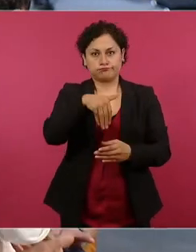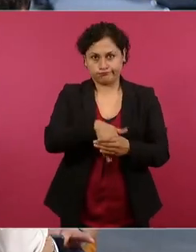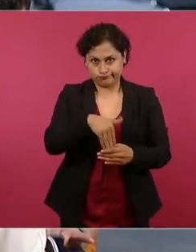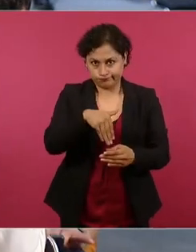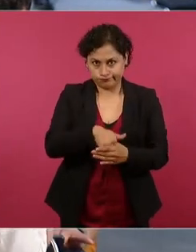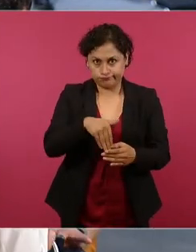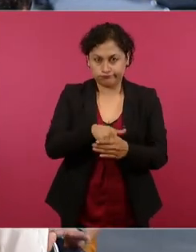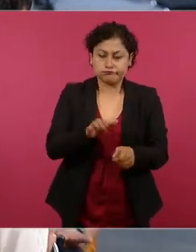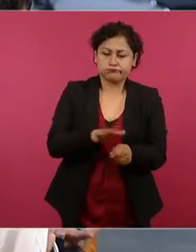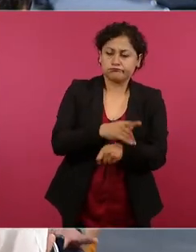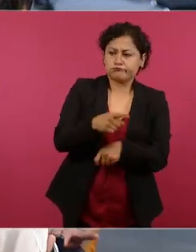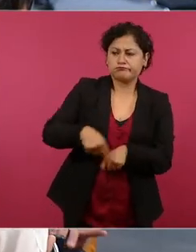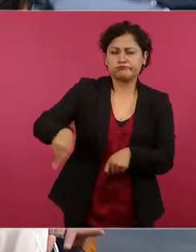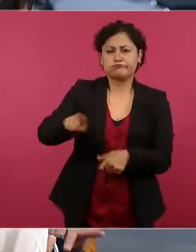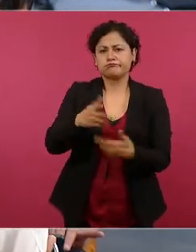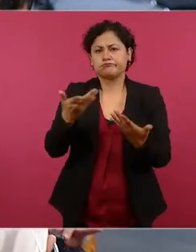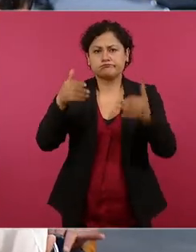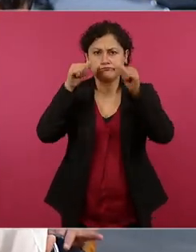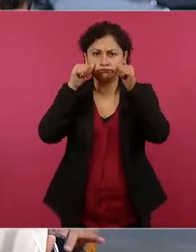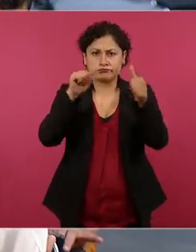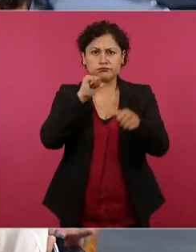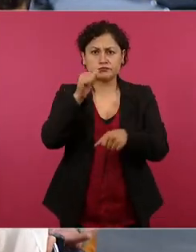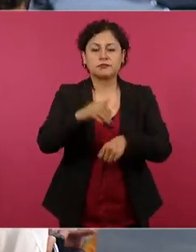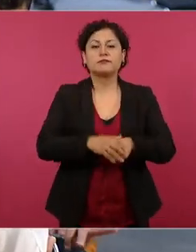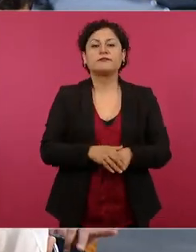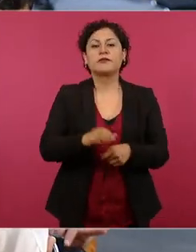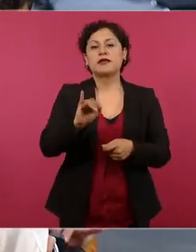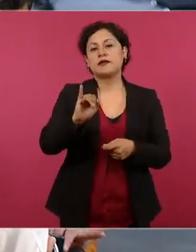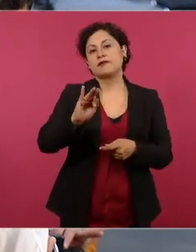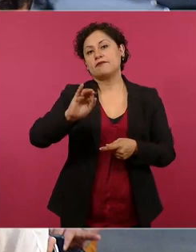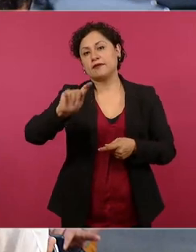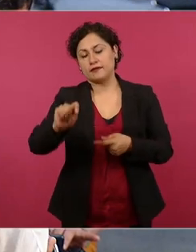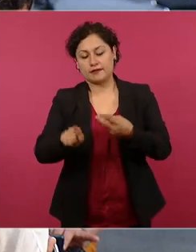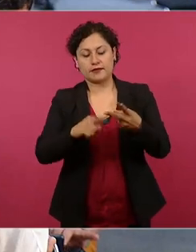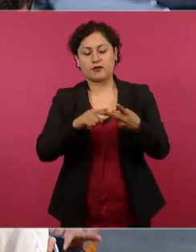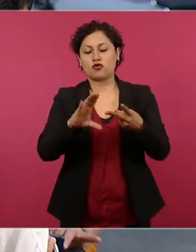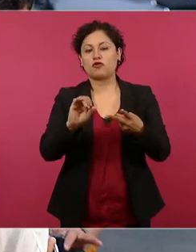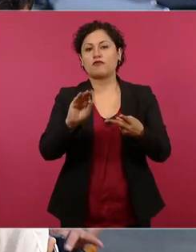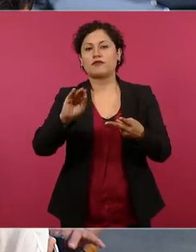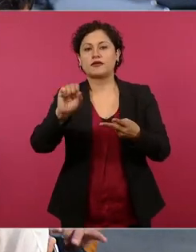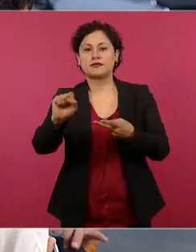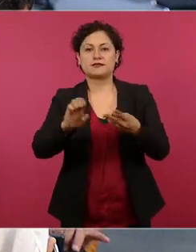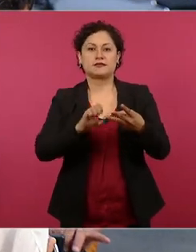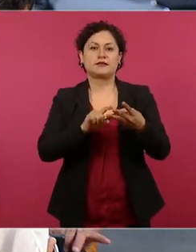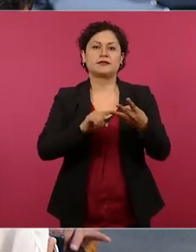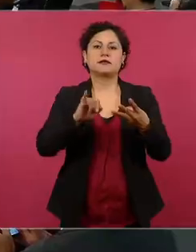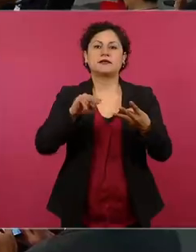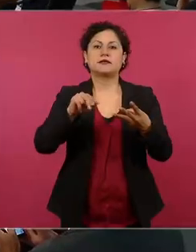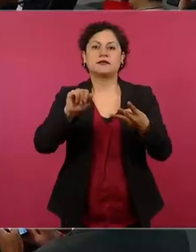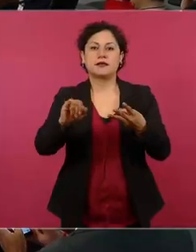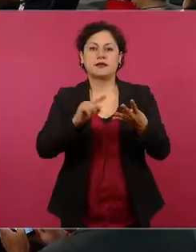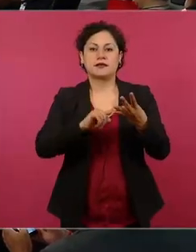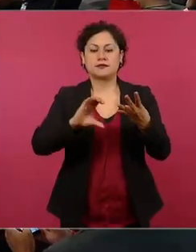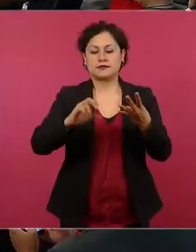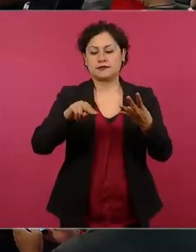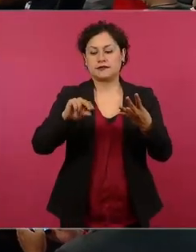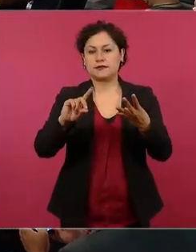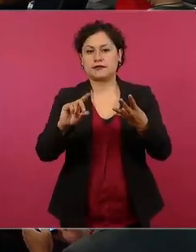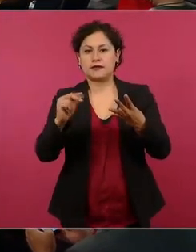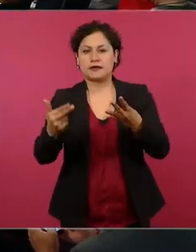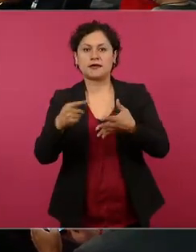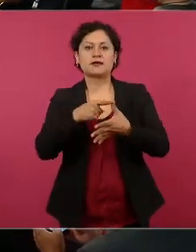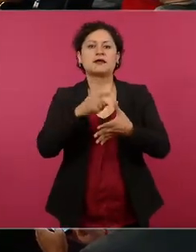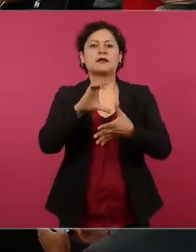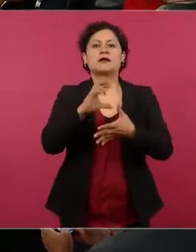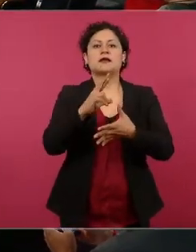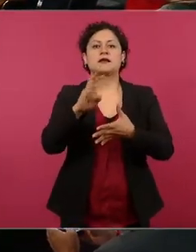del pueblo. Y ellos son el IFT, la COFESE, el INAI, la CNH y la CRE. De